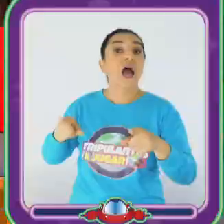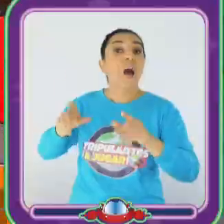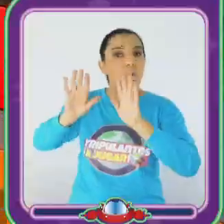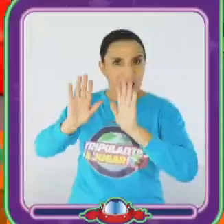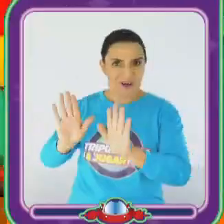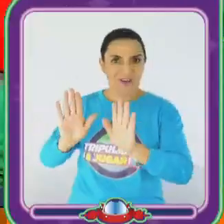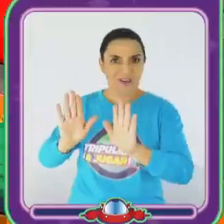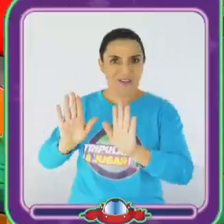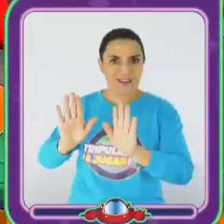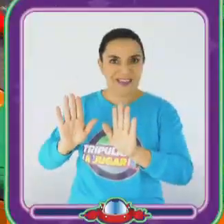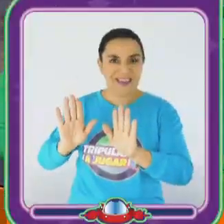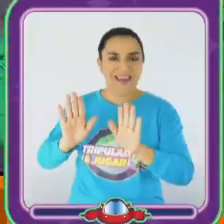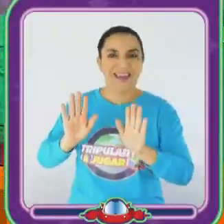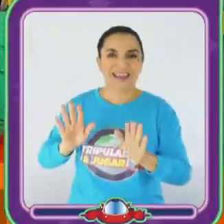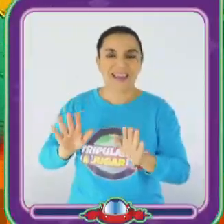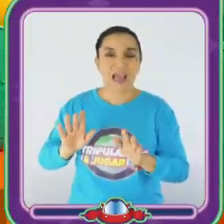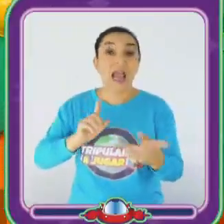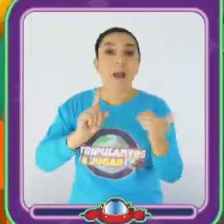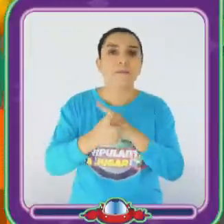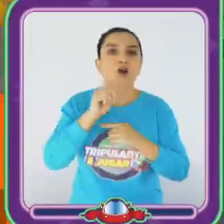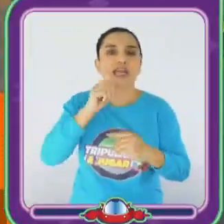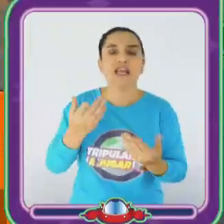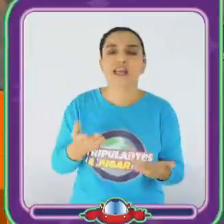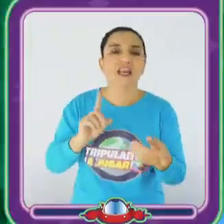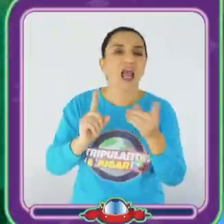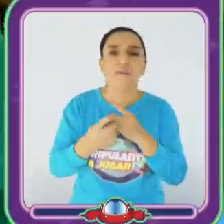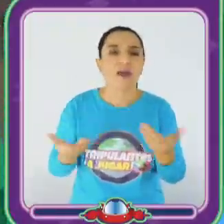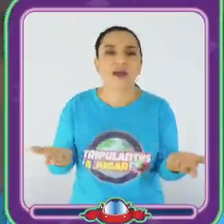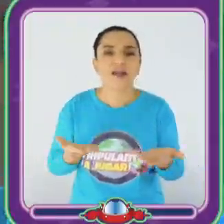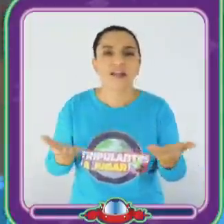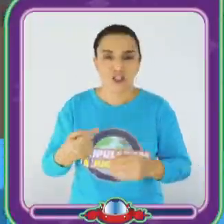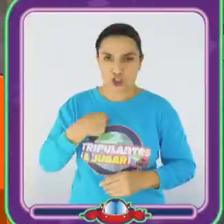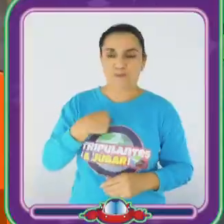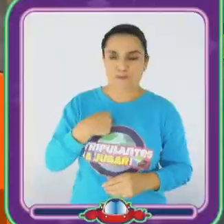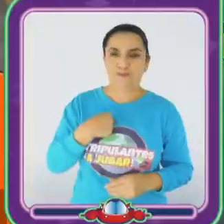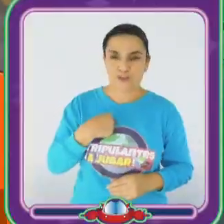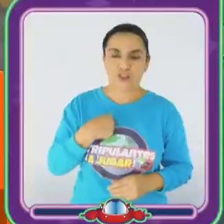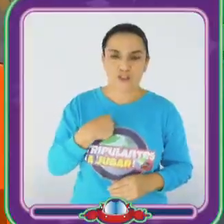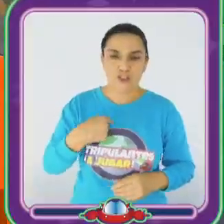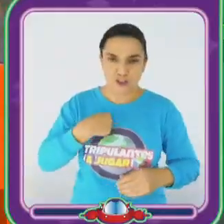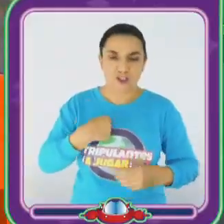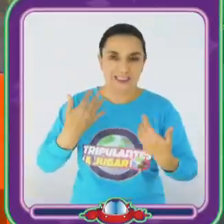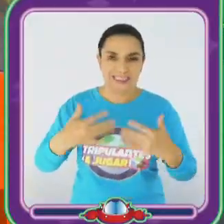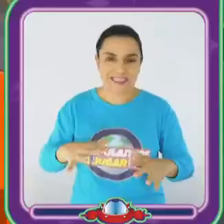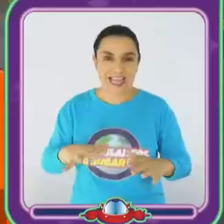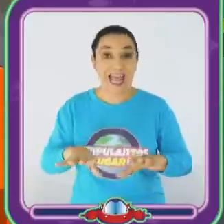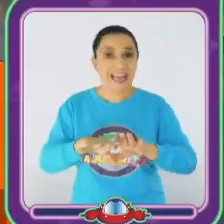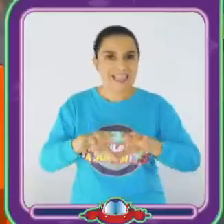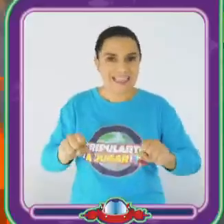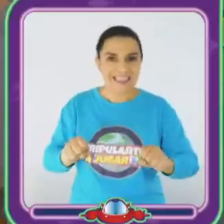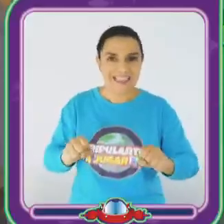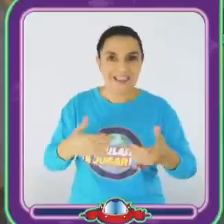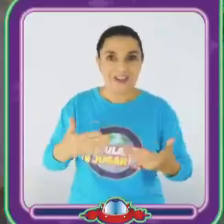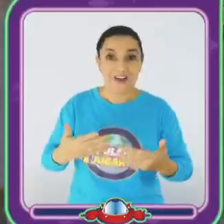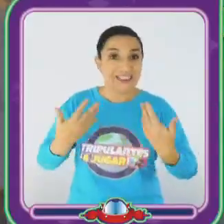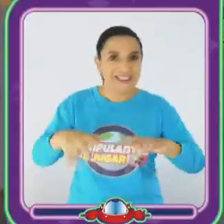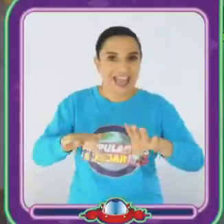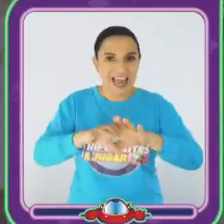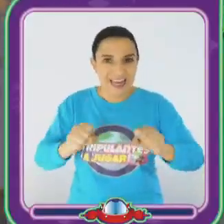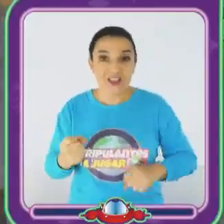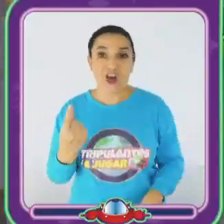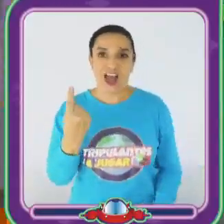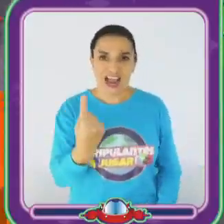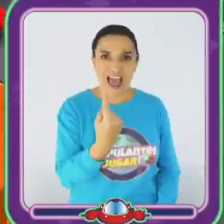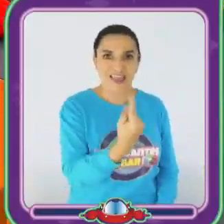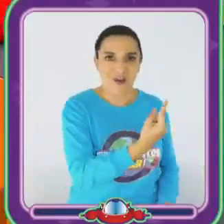Y... ¡Pero! ¡Ay! ¡Cambiamos aquí! ¿Quién va a cambiar? ¿Quién va a cambiar? Yo. ¿Cuál de los dos? ¿Ya? Yo. ¡Corre, al morado! ¡Listo! Y estamos